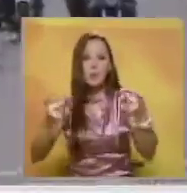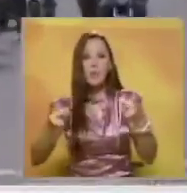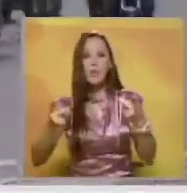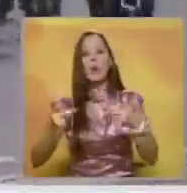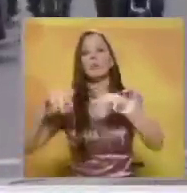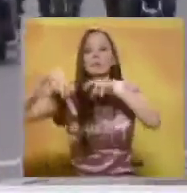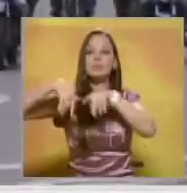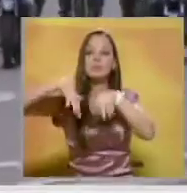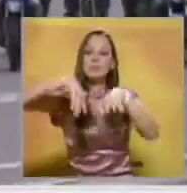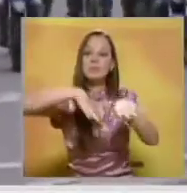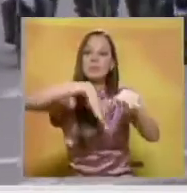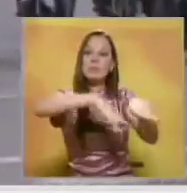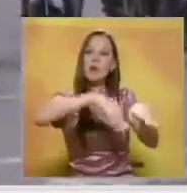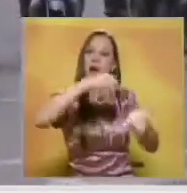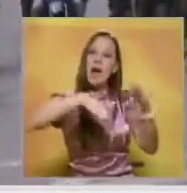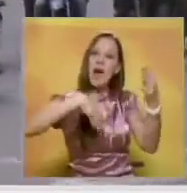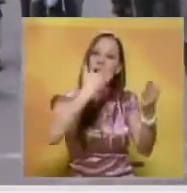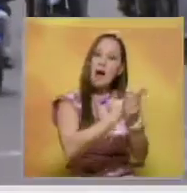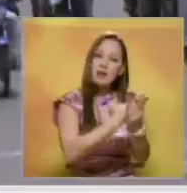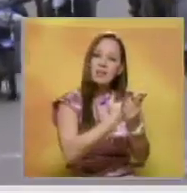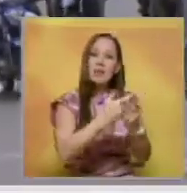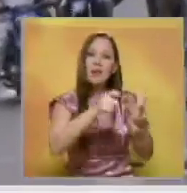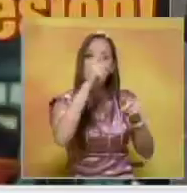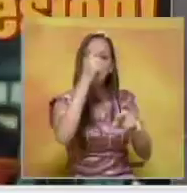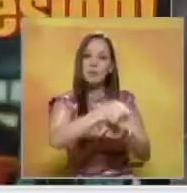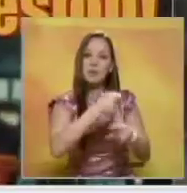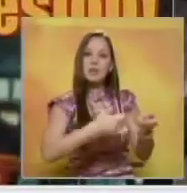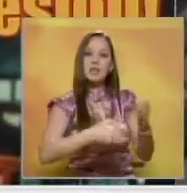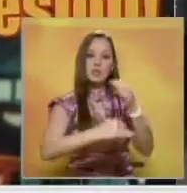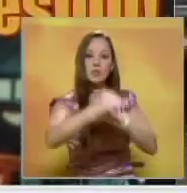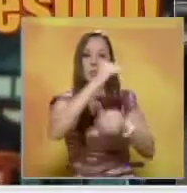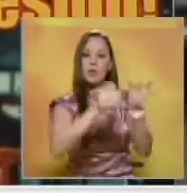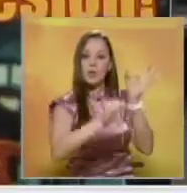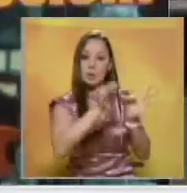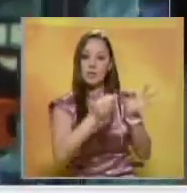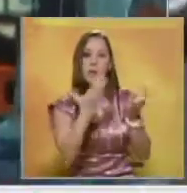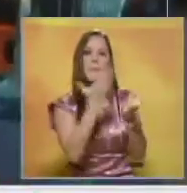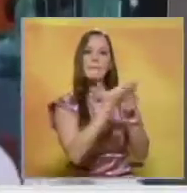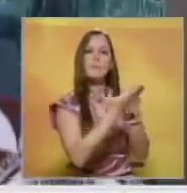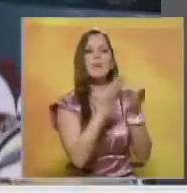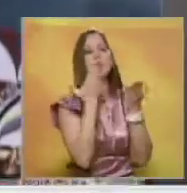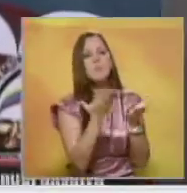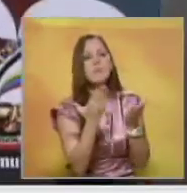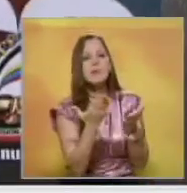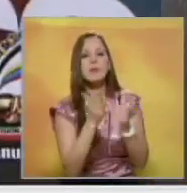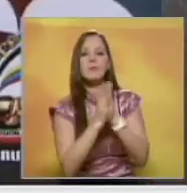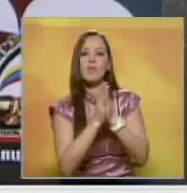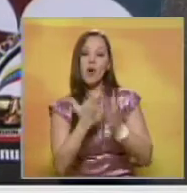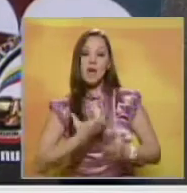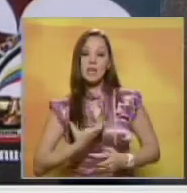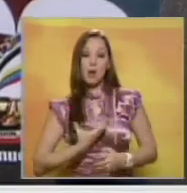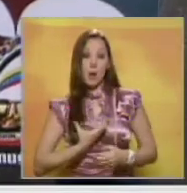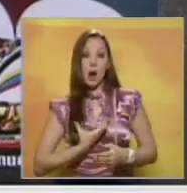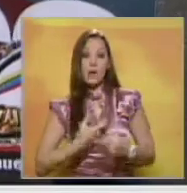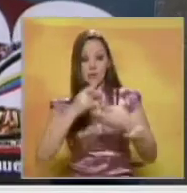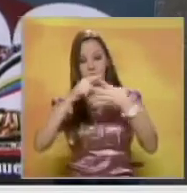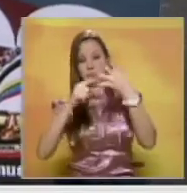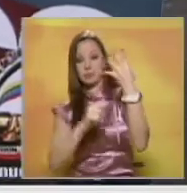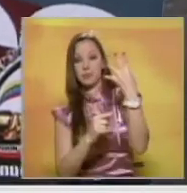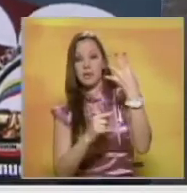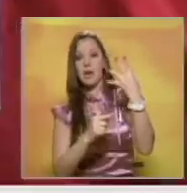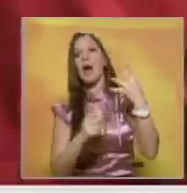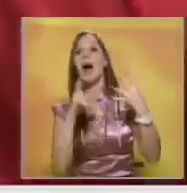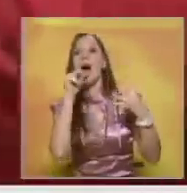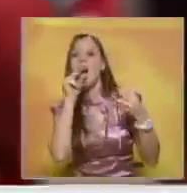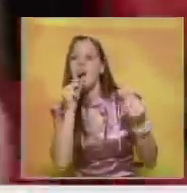hasta el Tribunal Supremo de Justicia, donde introducirán un amparo para pedir que los alcaldes antes mencionados se